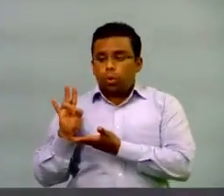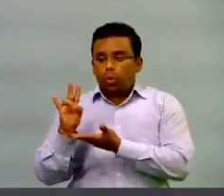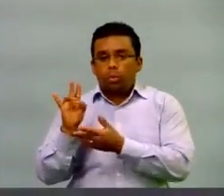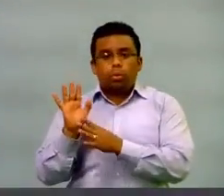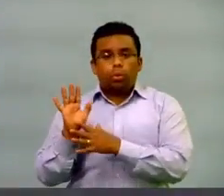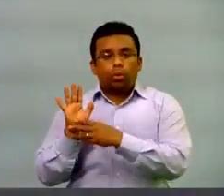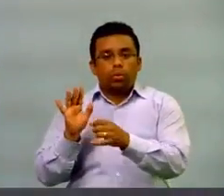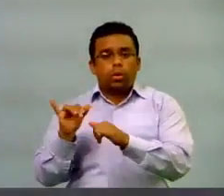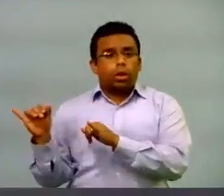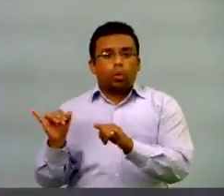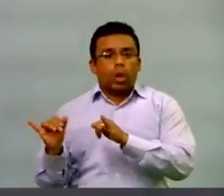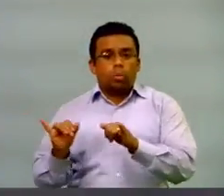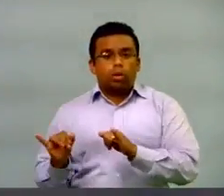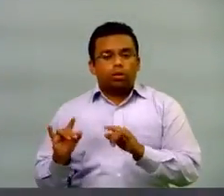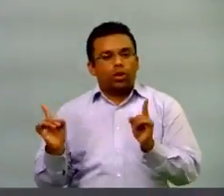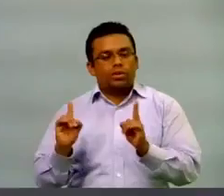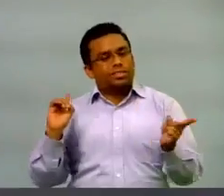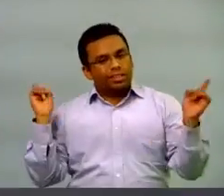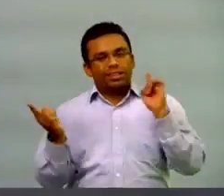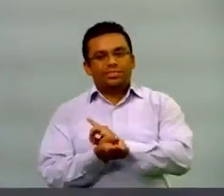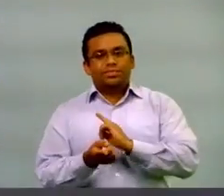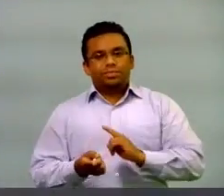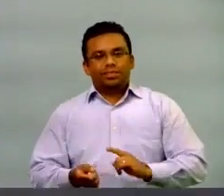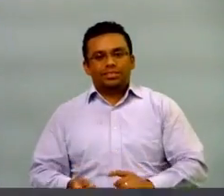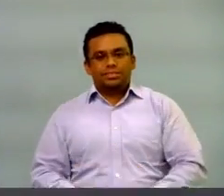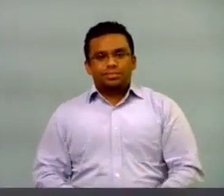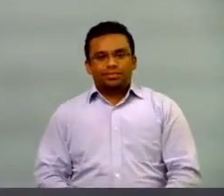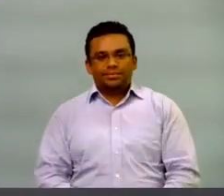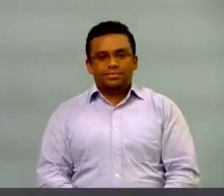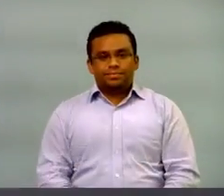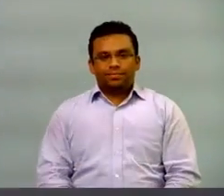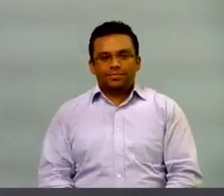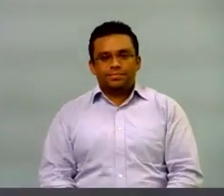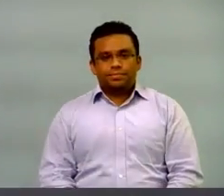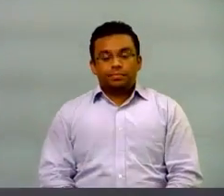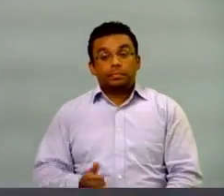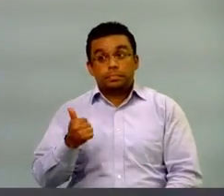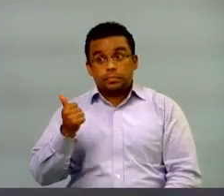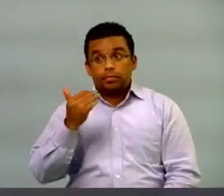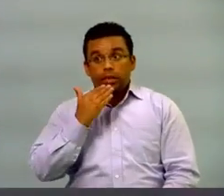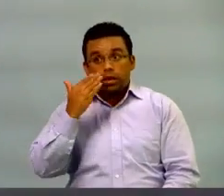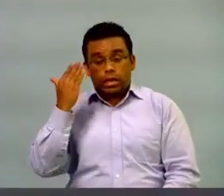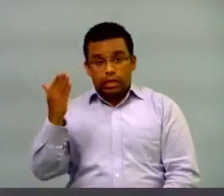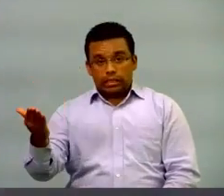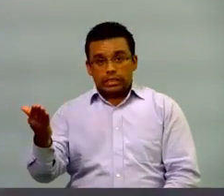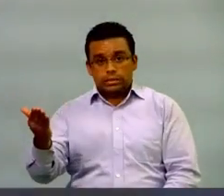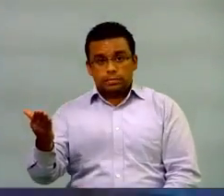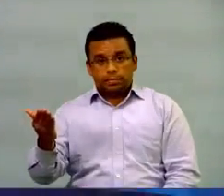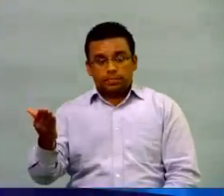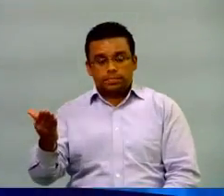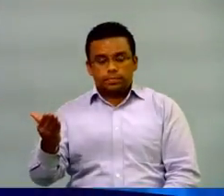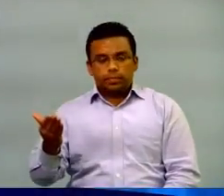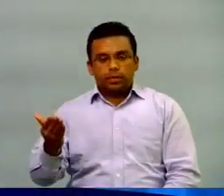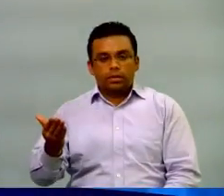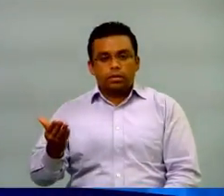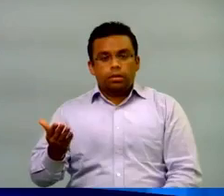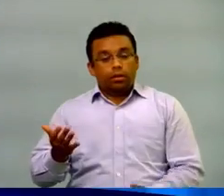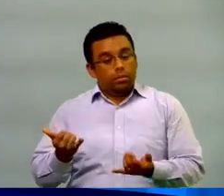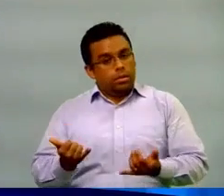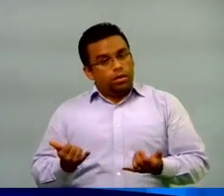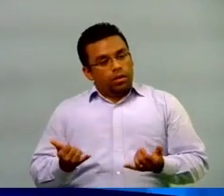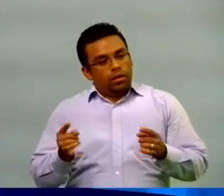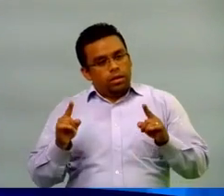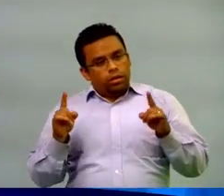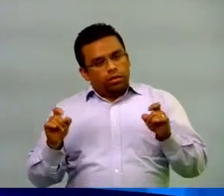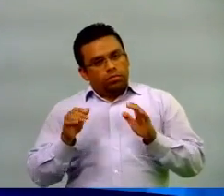desde arriba y también partir desde los docentes. Gracias, Doménica. Vimos un poco cómo los